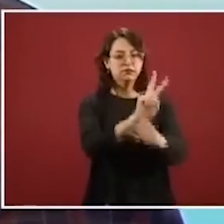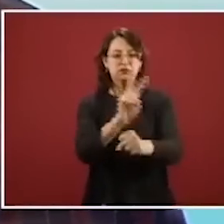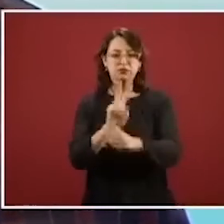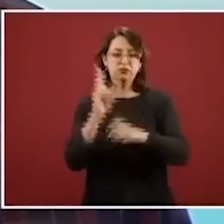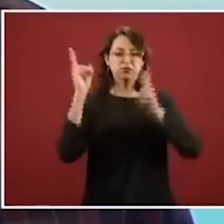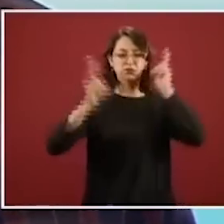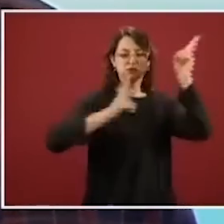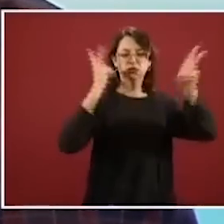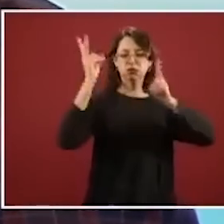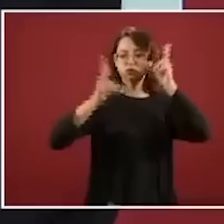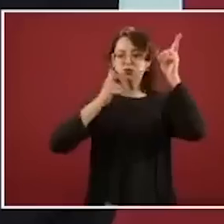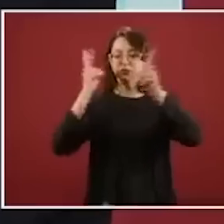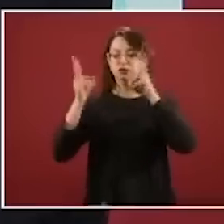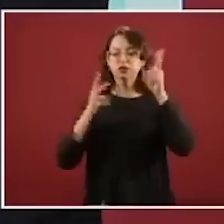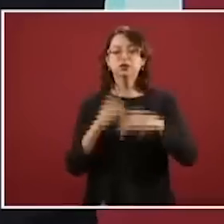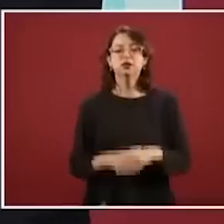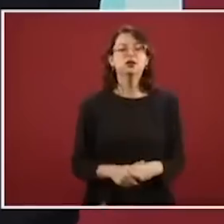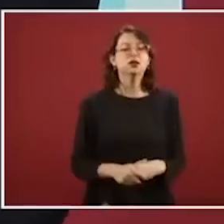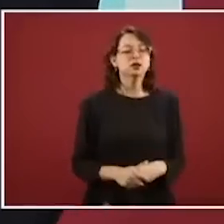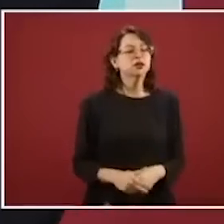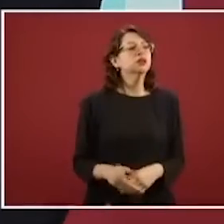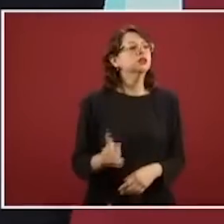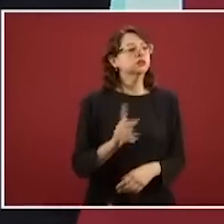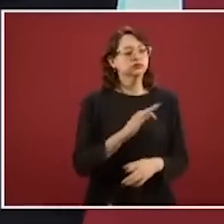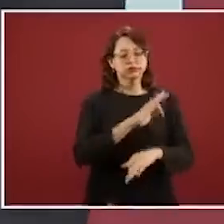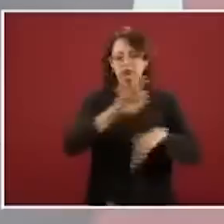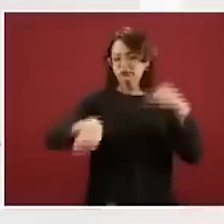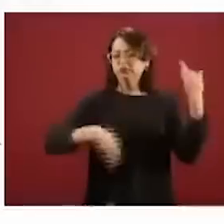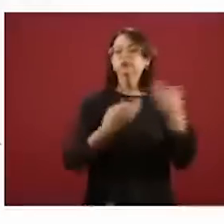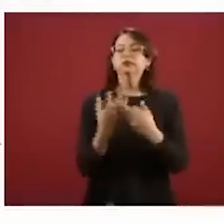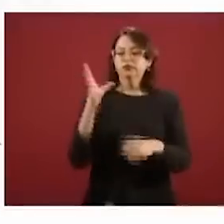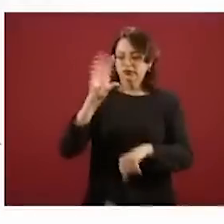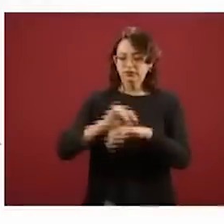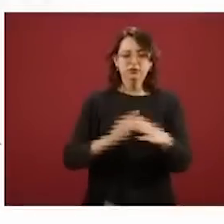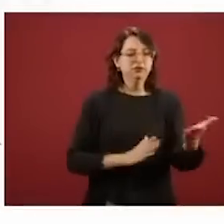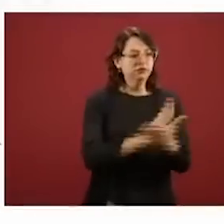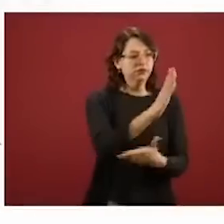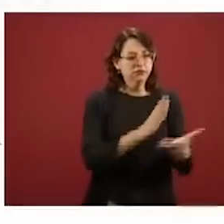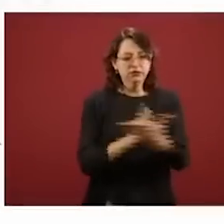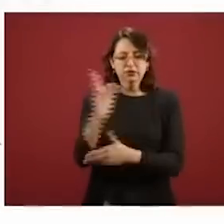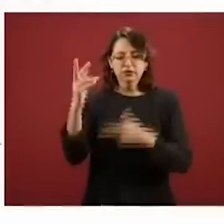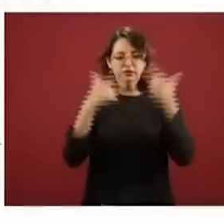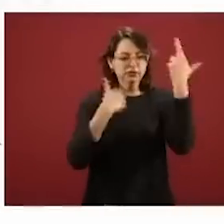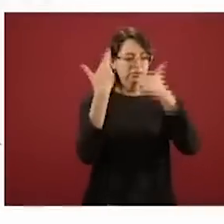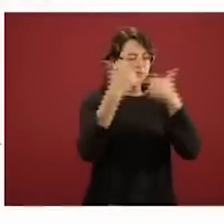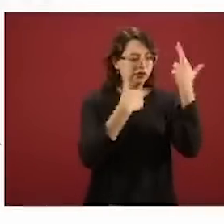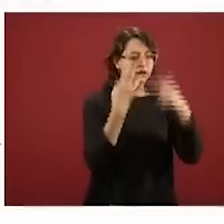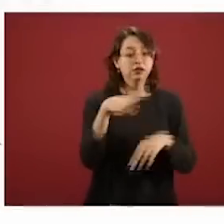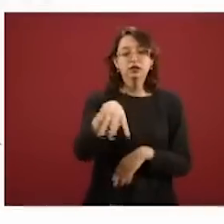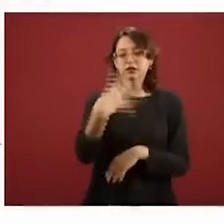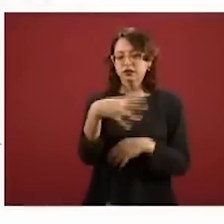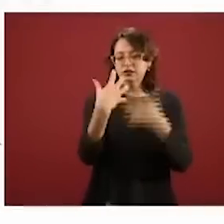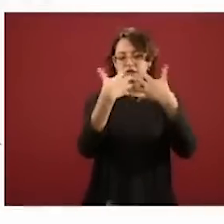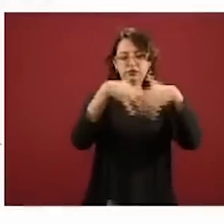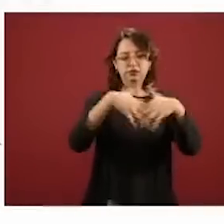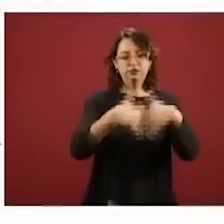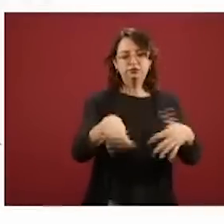verificaciones o visitas. Todas se dejaron verificar, 14 bombas fueron inmovilizadas. Vamos en